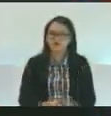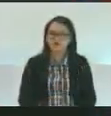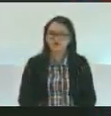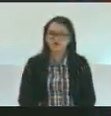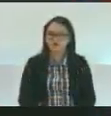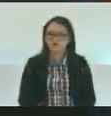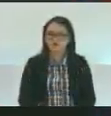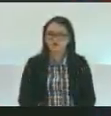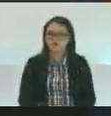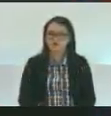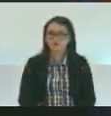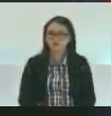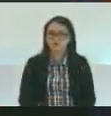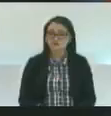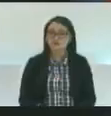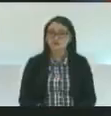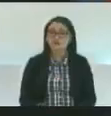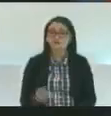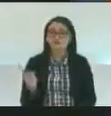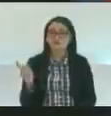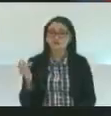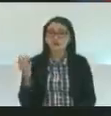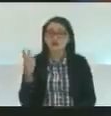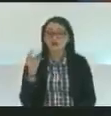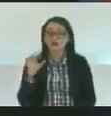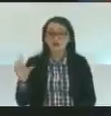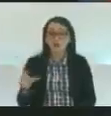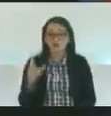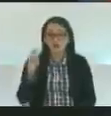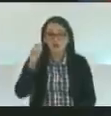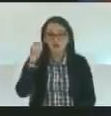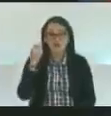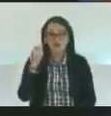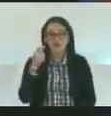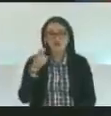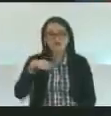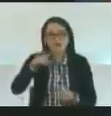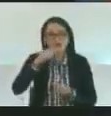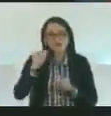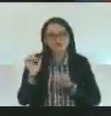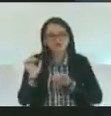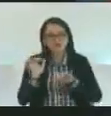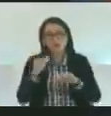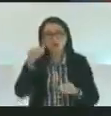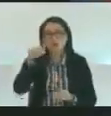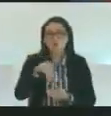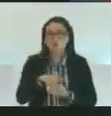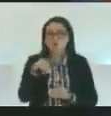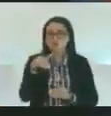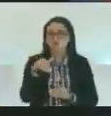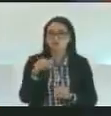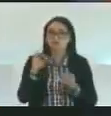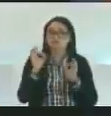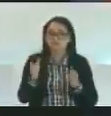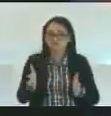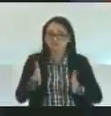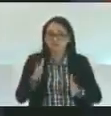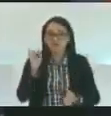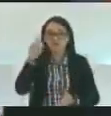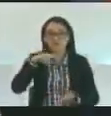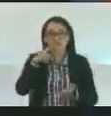Y vino el 30 de julio, y ustedes salieron a votar. Y se instaló la Asamblea